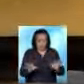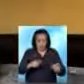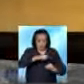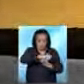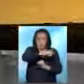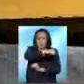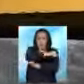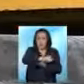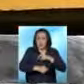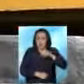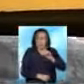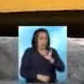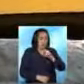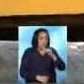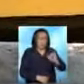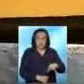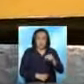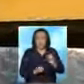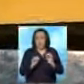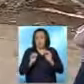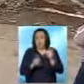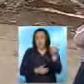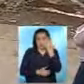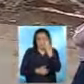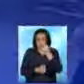puente Dueñas, ubicado en San Martín de Porres.